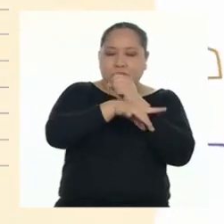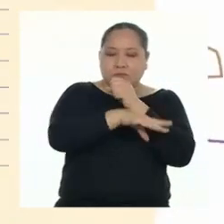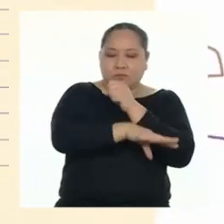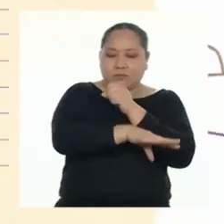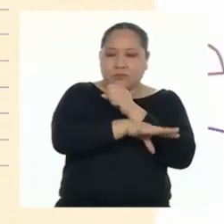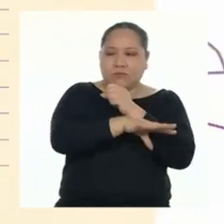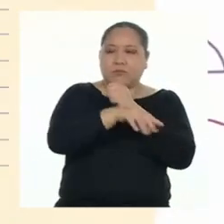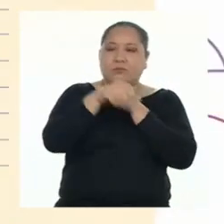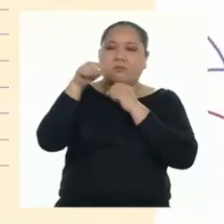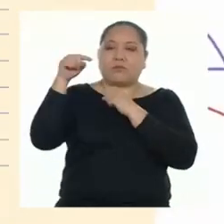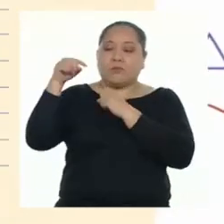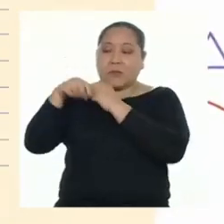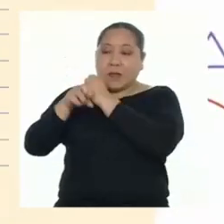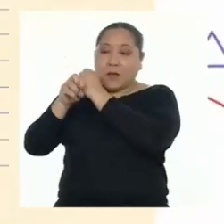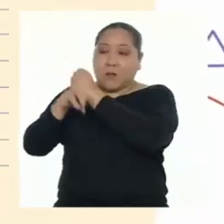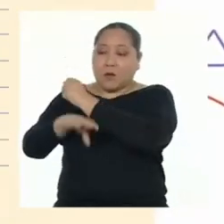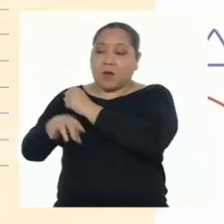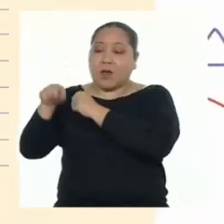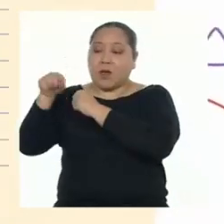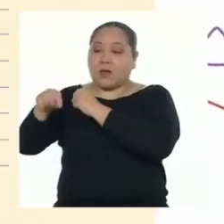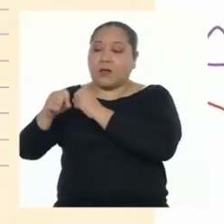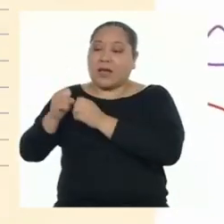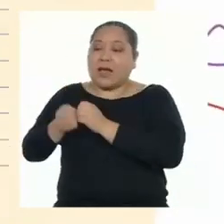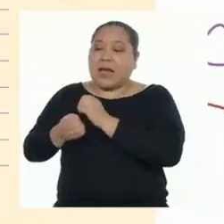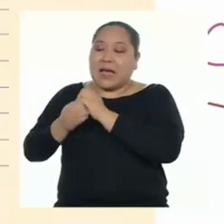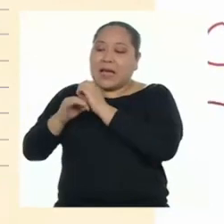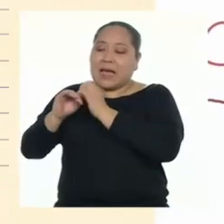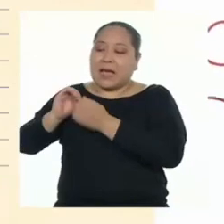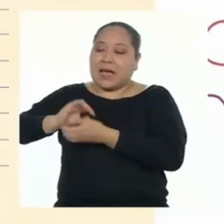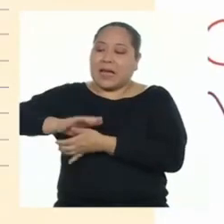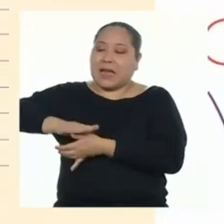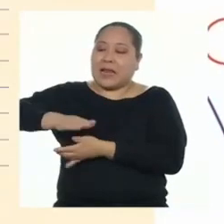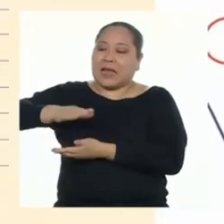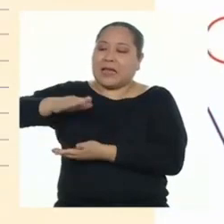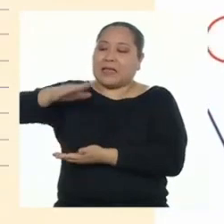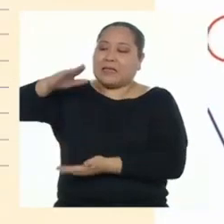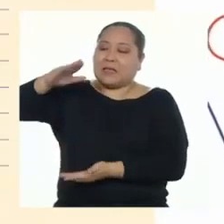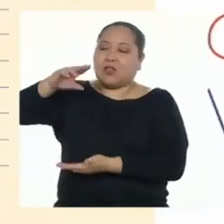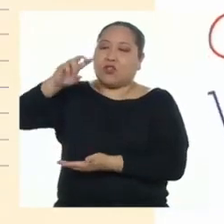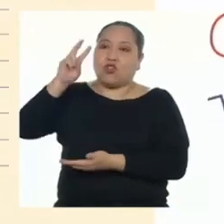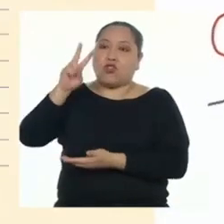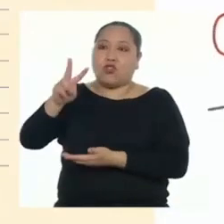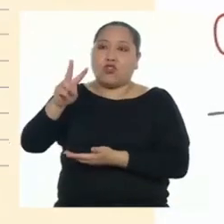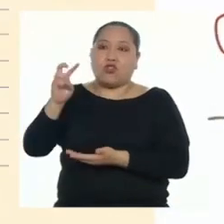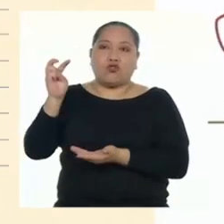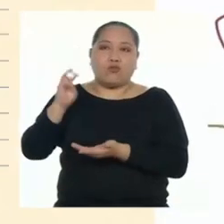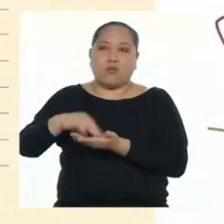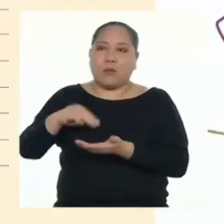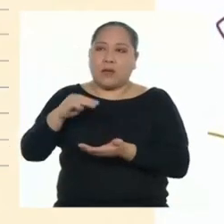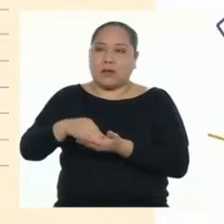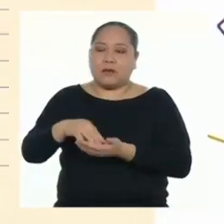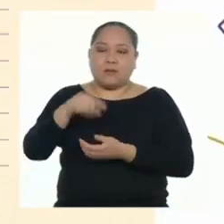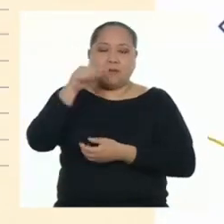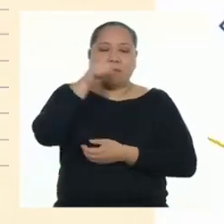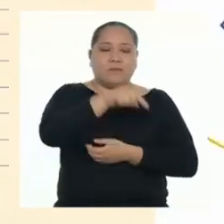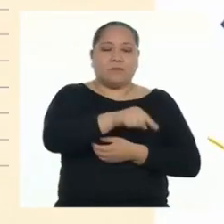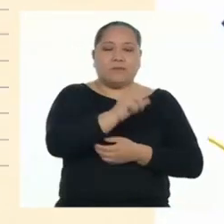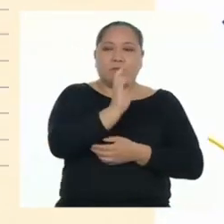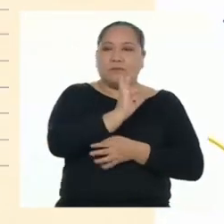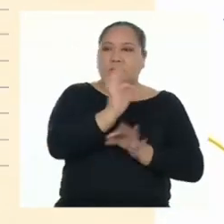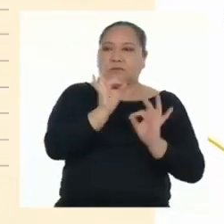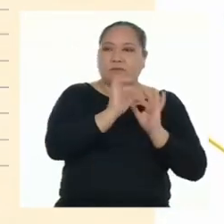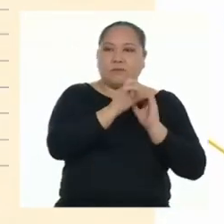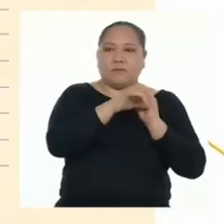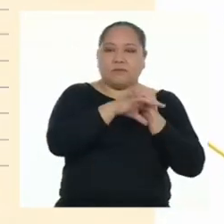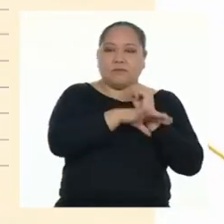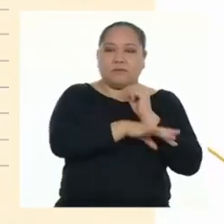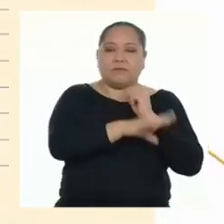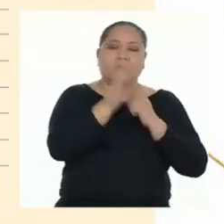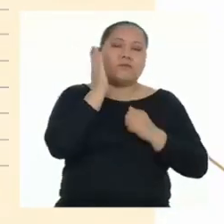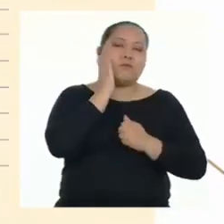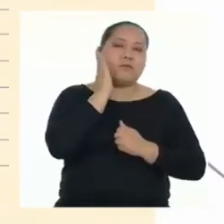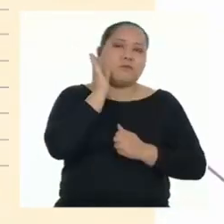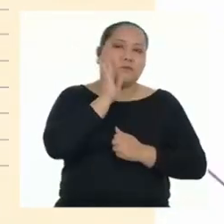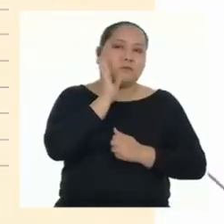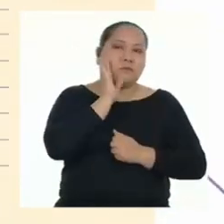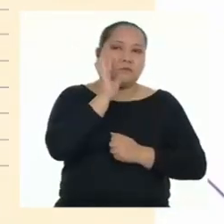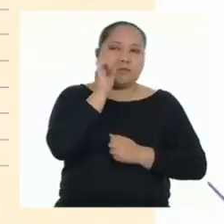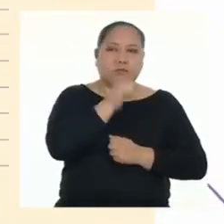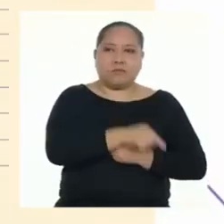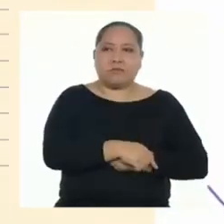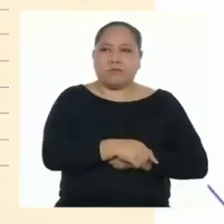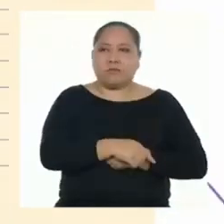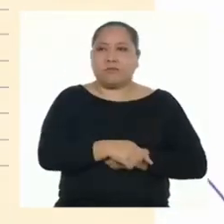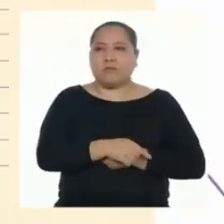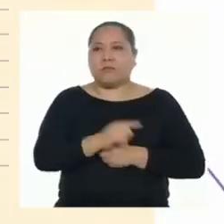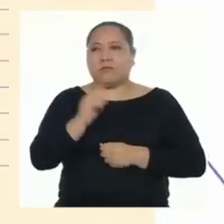agua mineral crecieron hasta 2 centímetros más que las raíces que se encuentran con el agua de charco o contaminada. Y